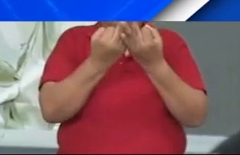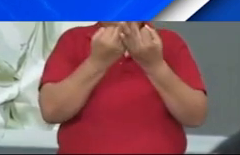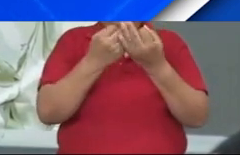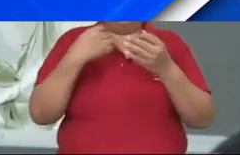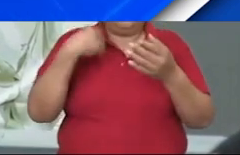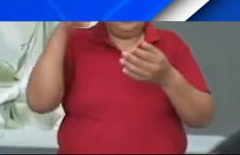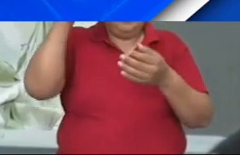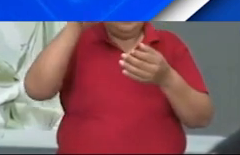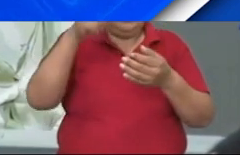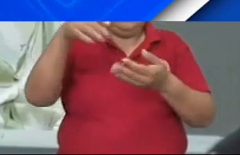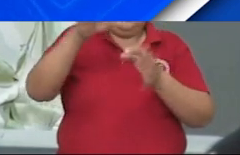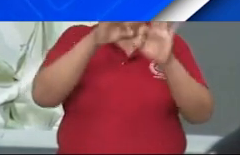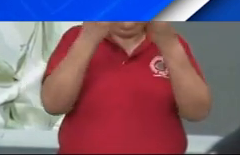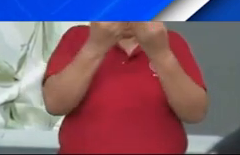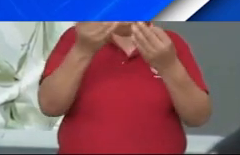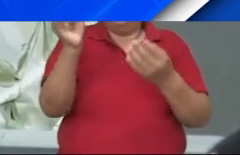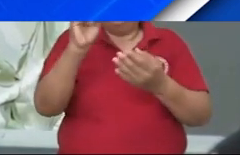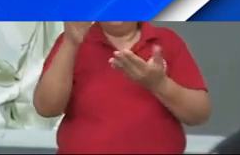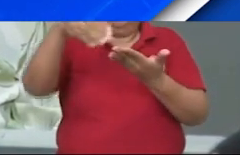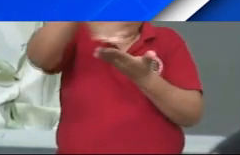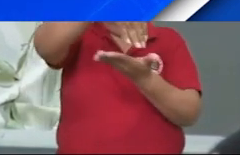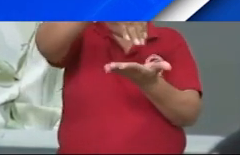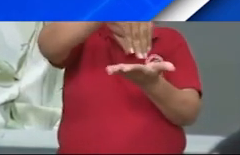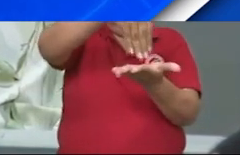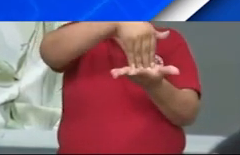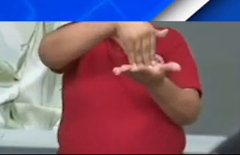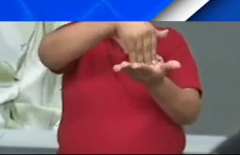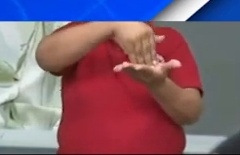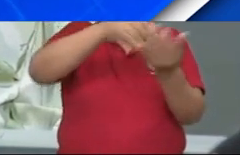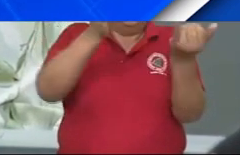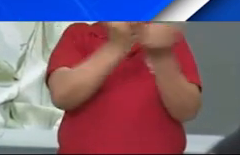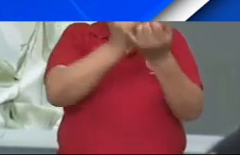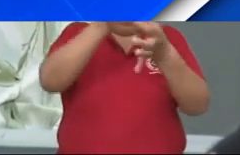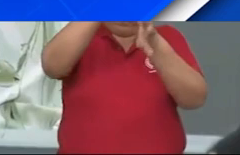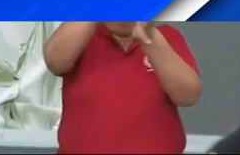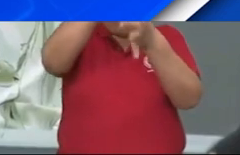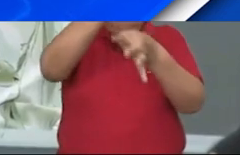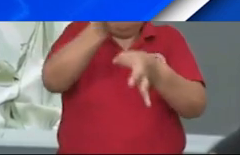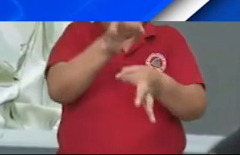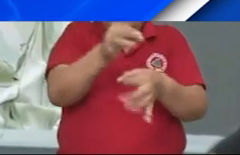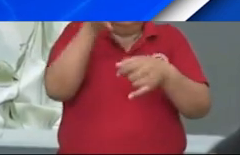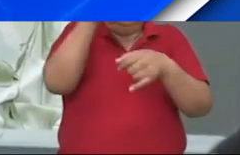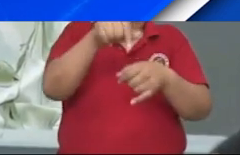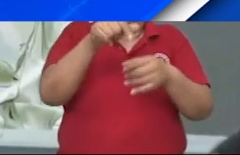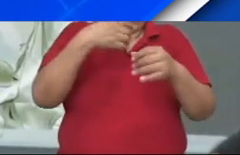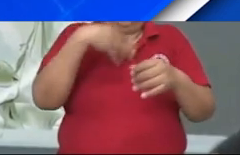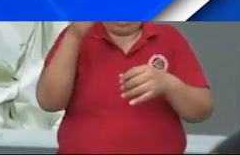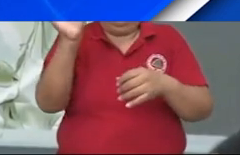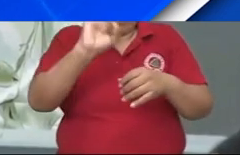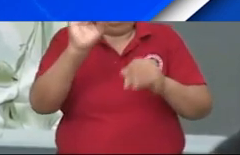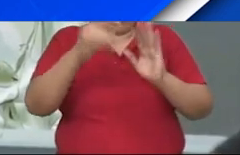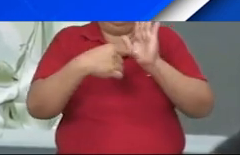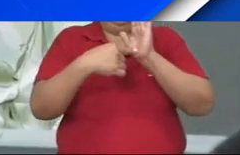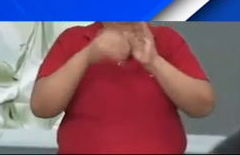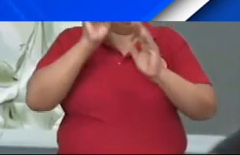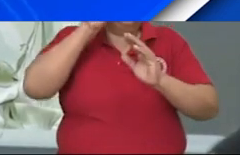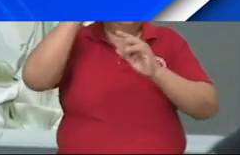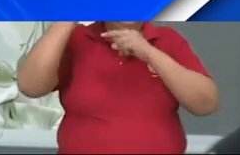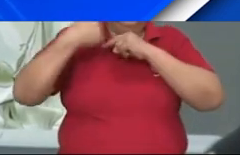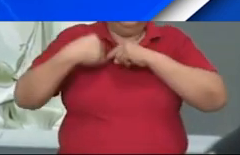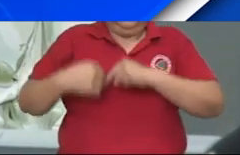a la familia en el centro, como la columna vertebral de nuestro modelo de desarrollo